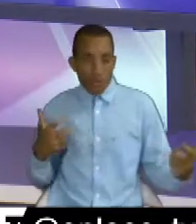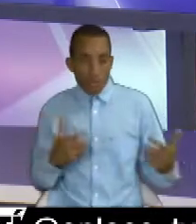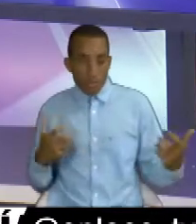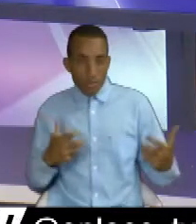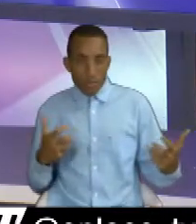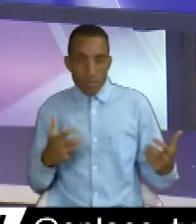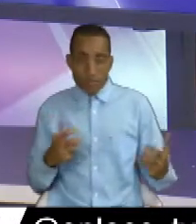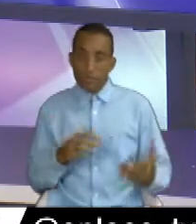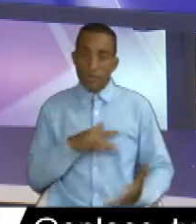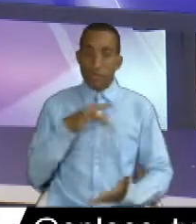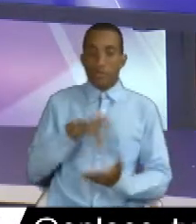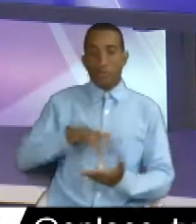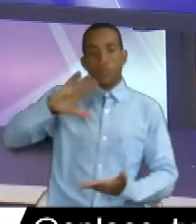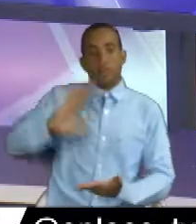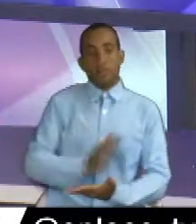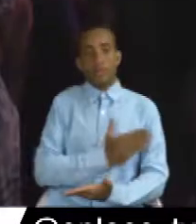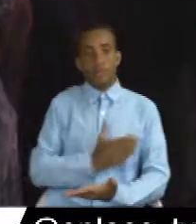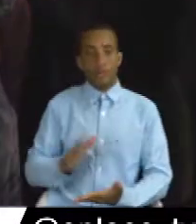Futuro.